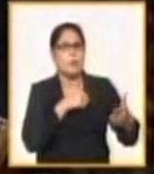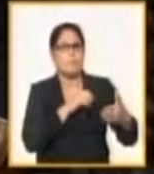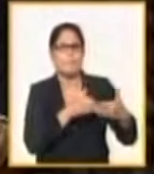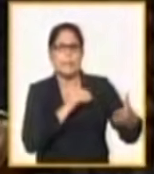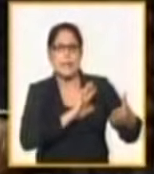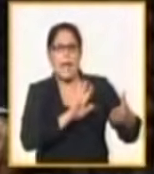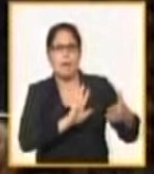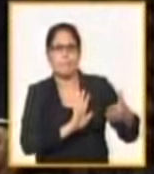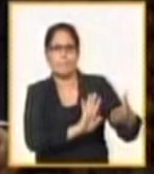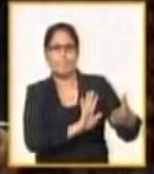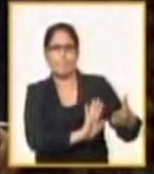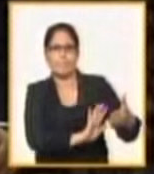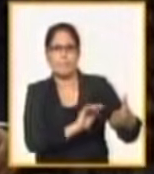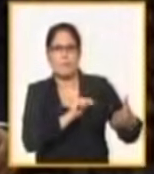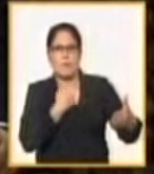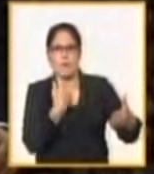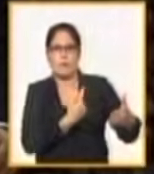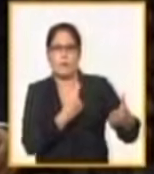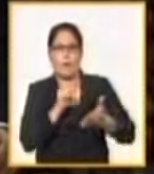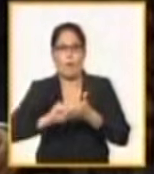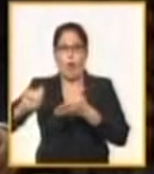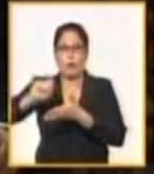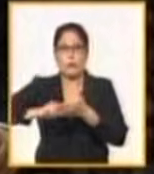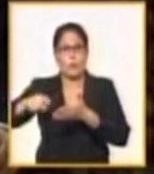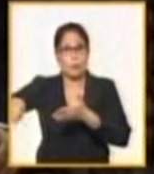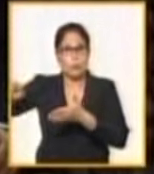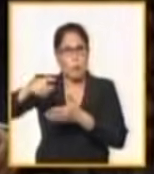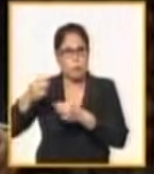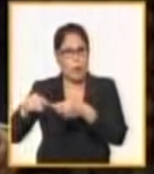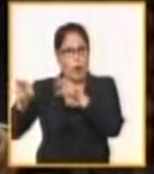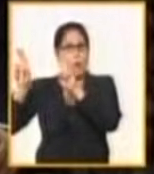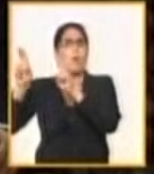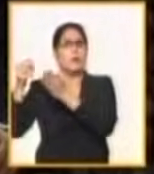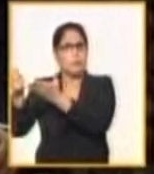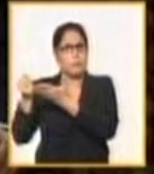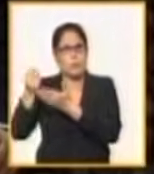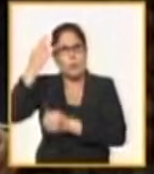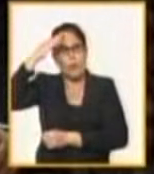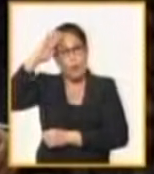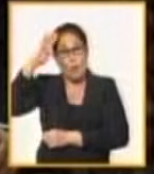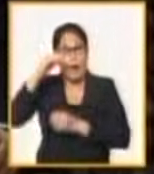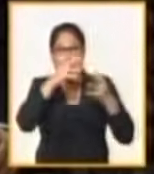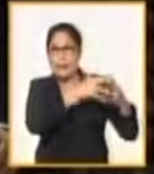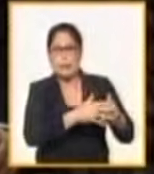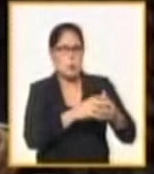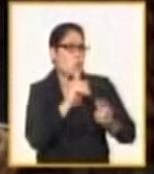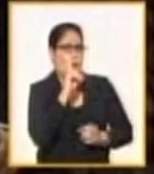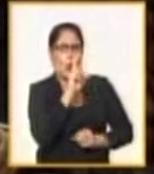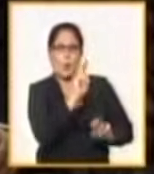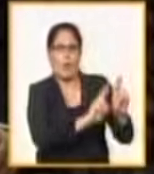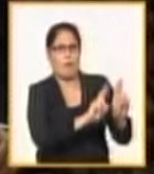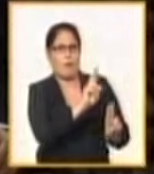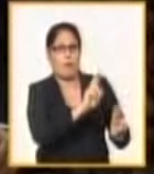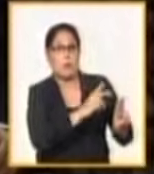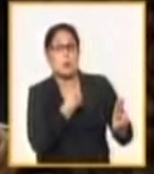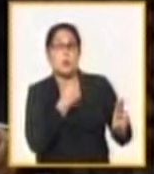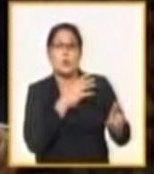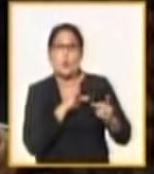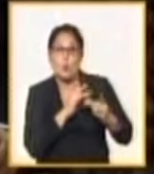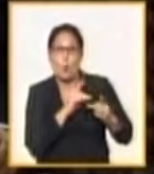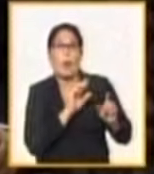aislado en una votación democrática en el Programa Mundial de Alimentos.